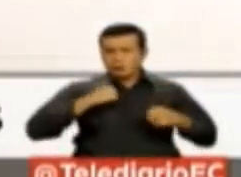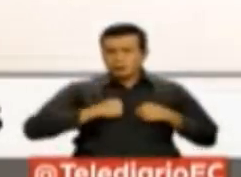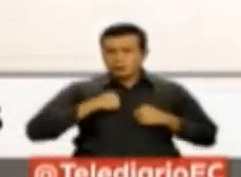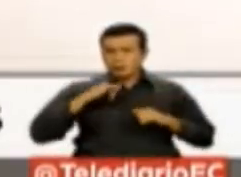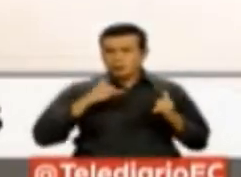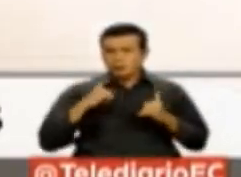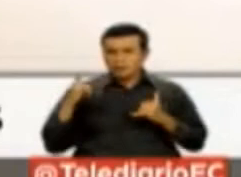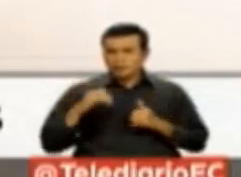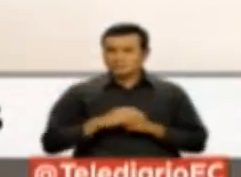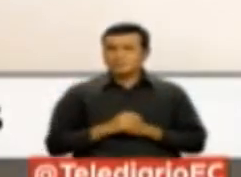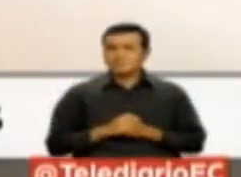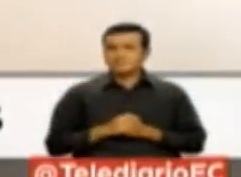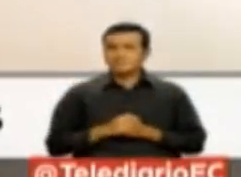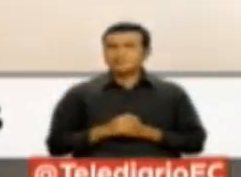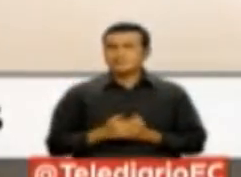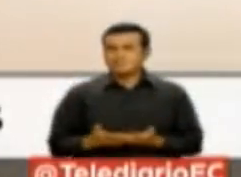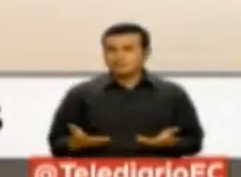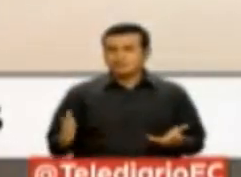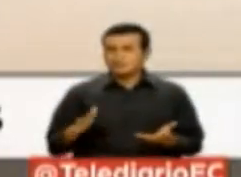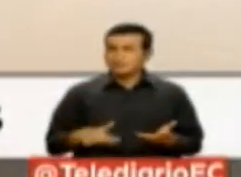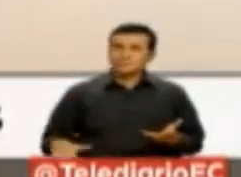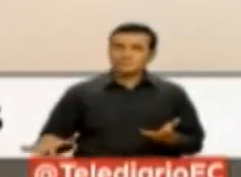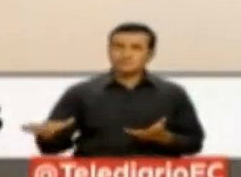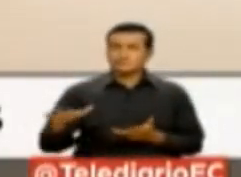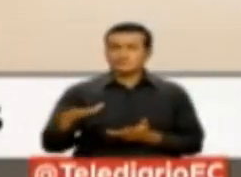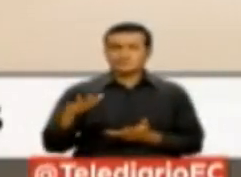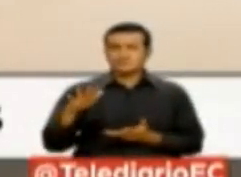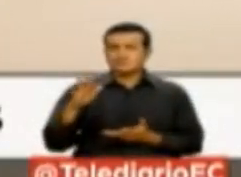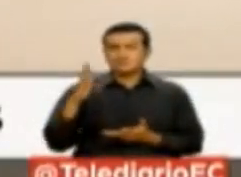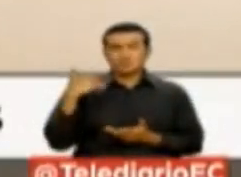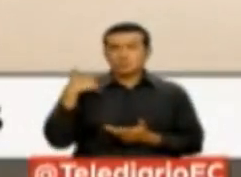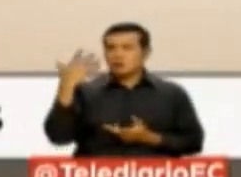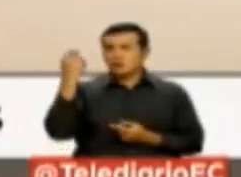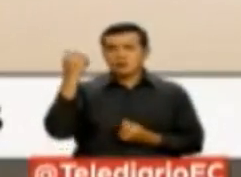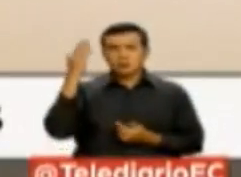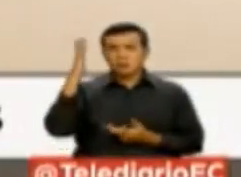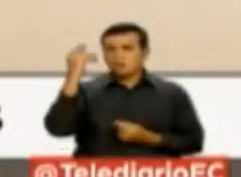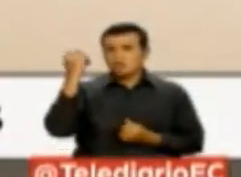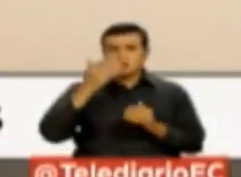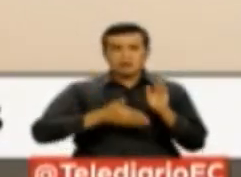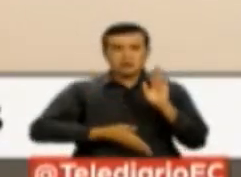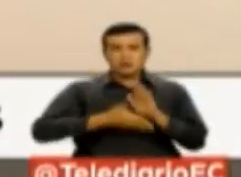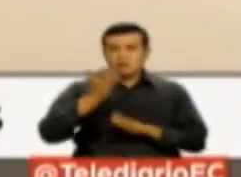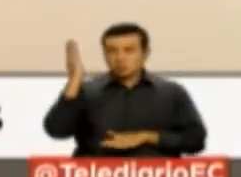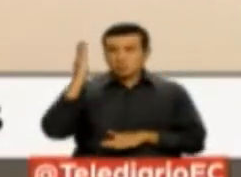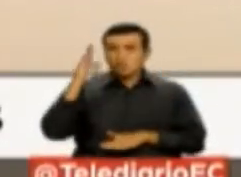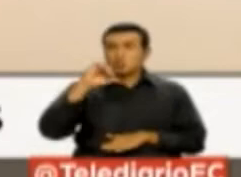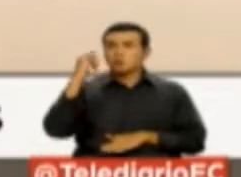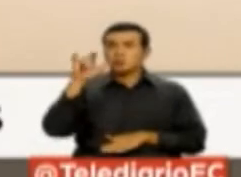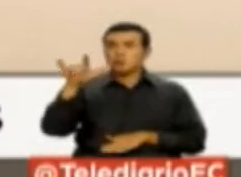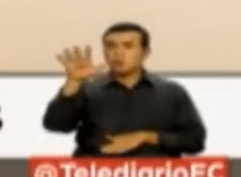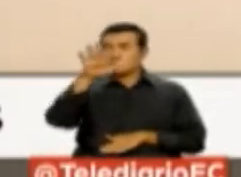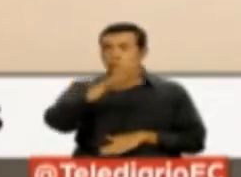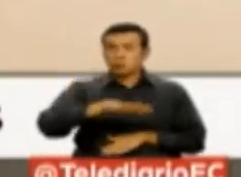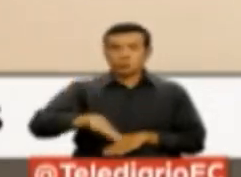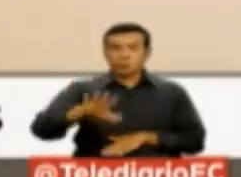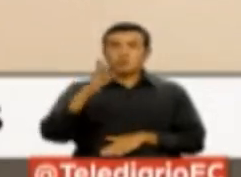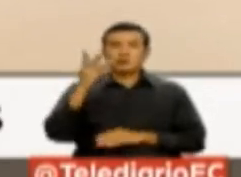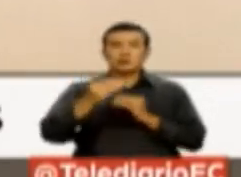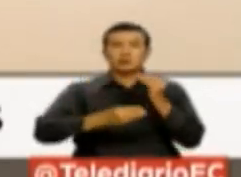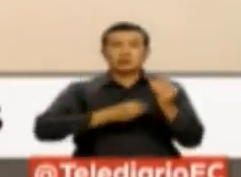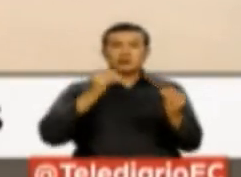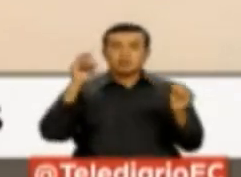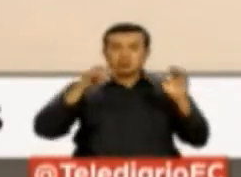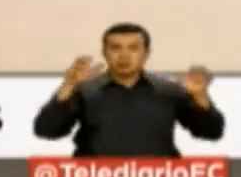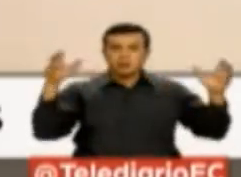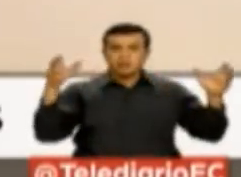vienen a recrear hay que del sector mismo como no a veces no hay dinero como para viajar e irse a otras partes bien en lo que es esta